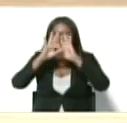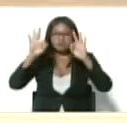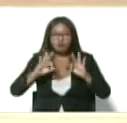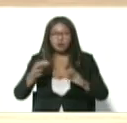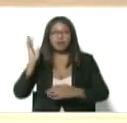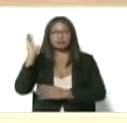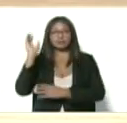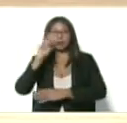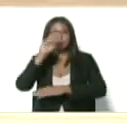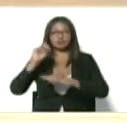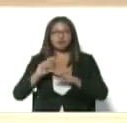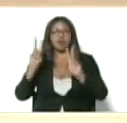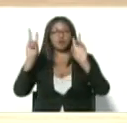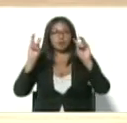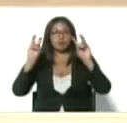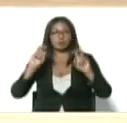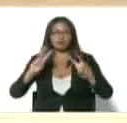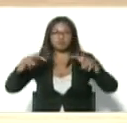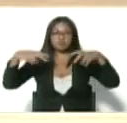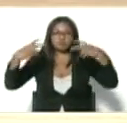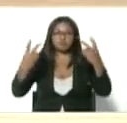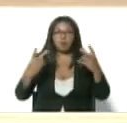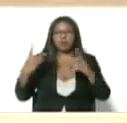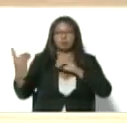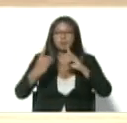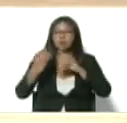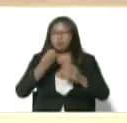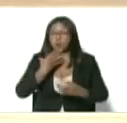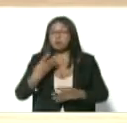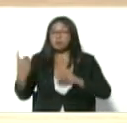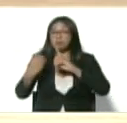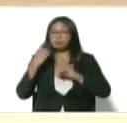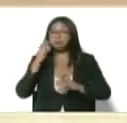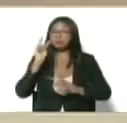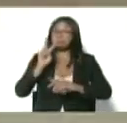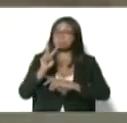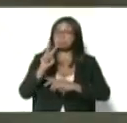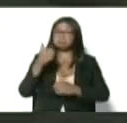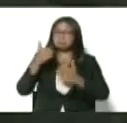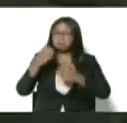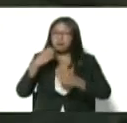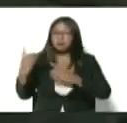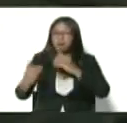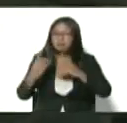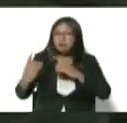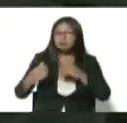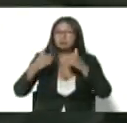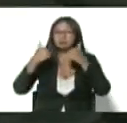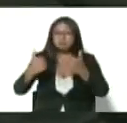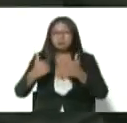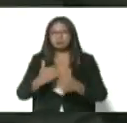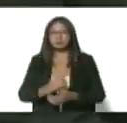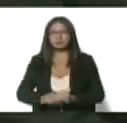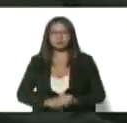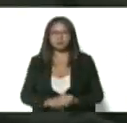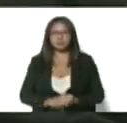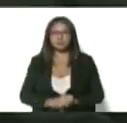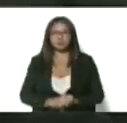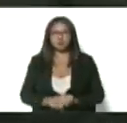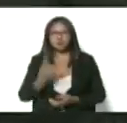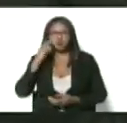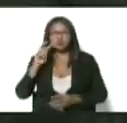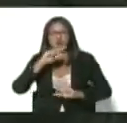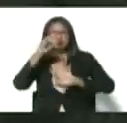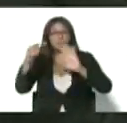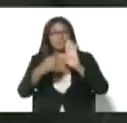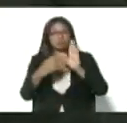nacional en debate hay buenos debates yo los he visto el visto bueno debates vi completo el